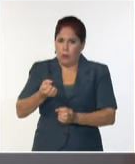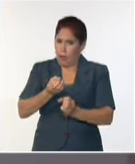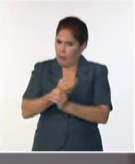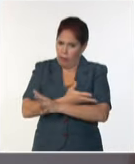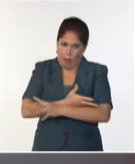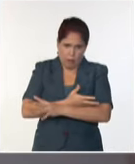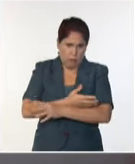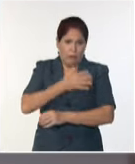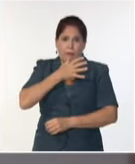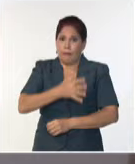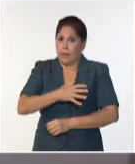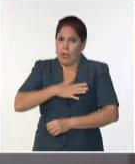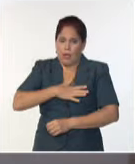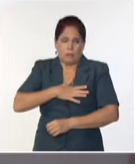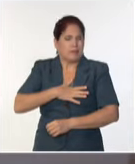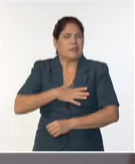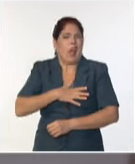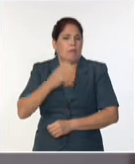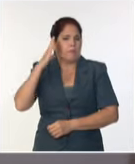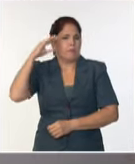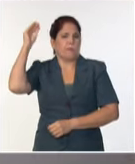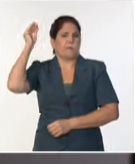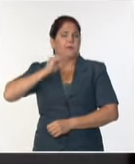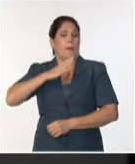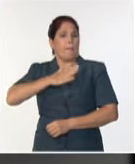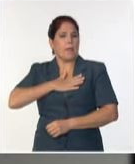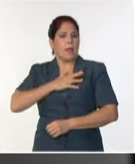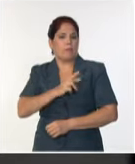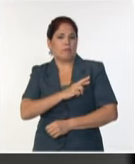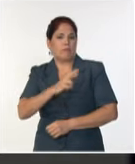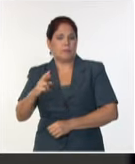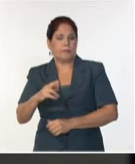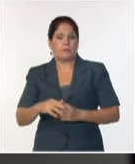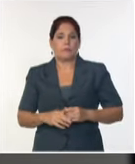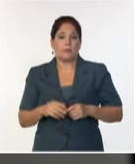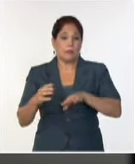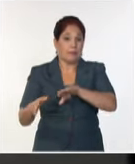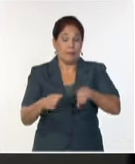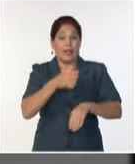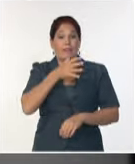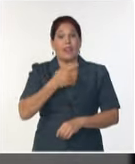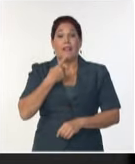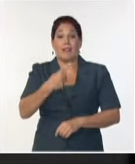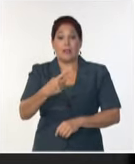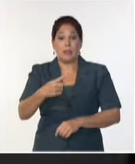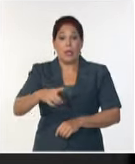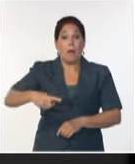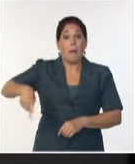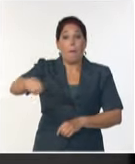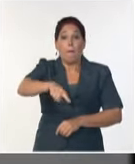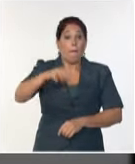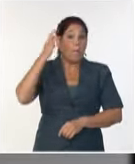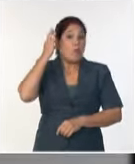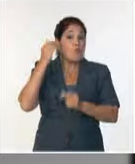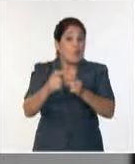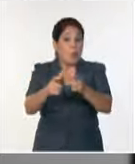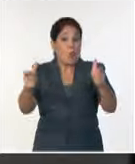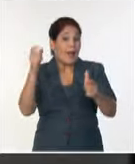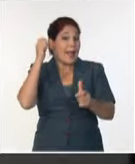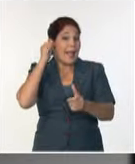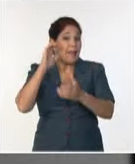las mujeres identificaron esa revolución como su revolución. Constituyen esta Federación de